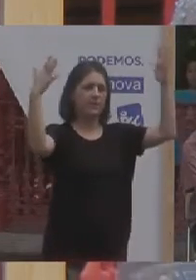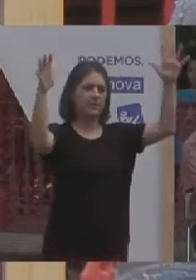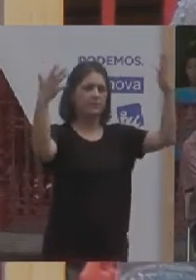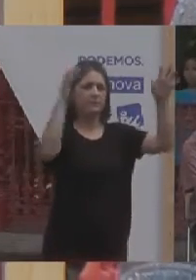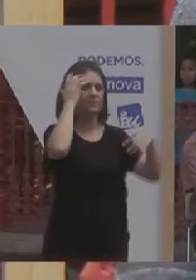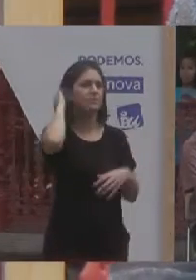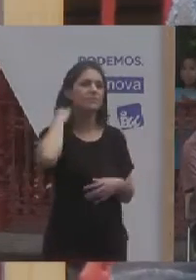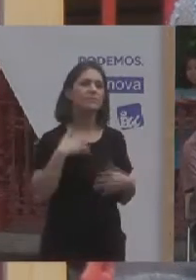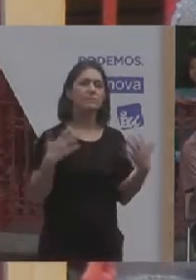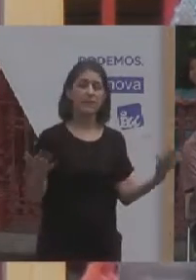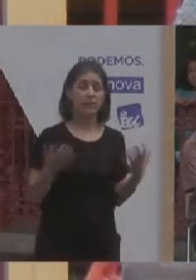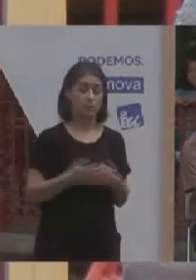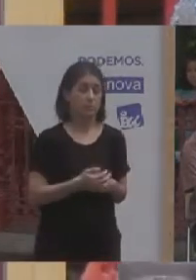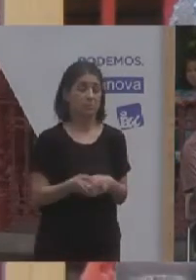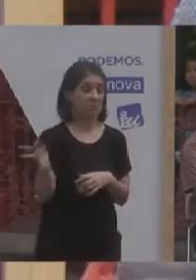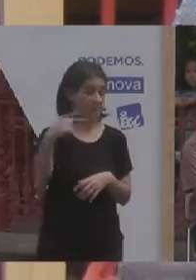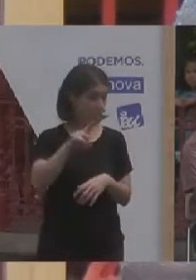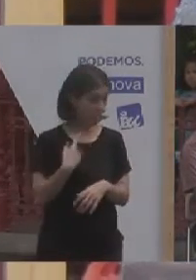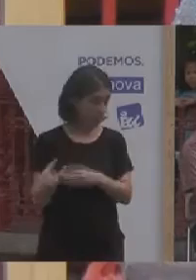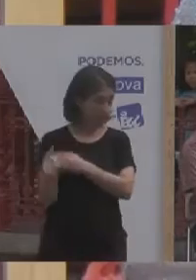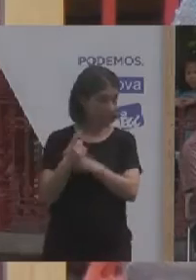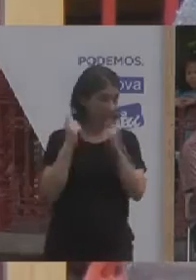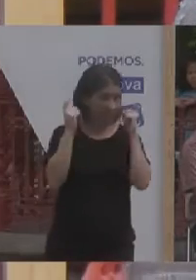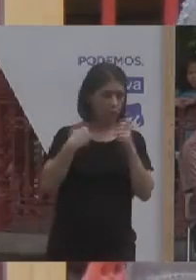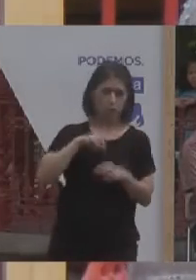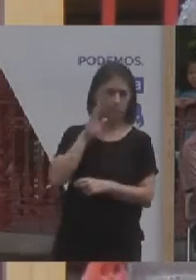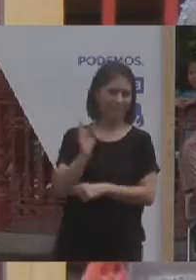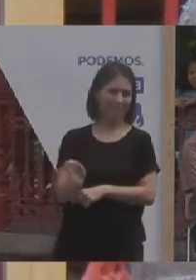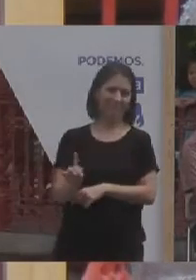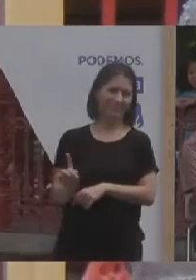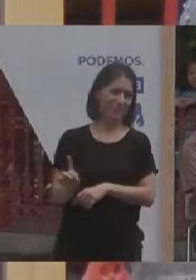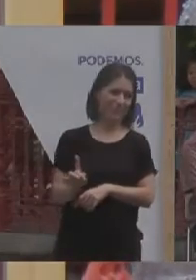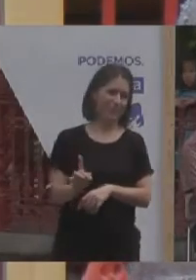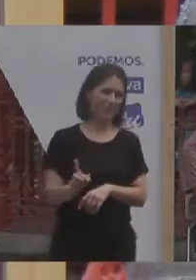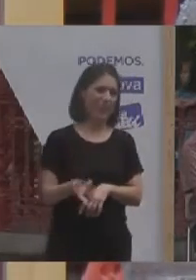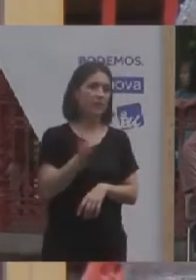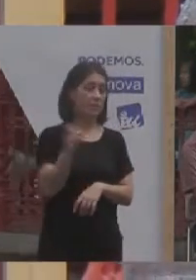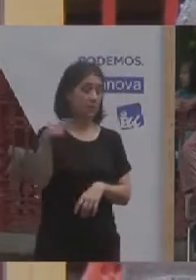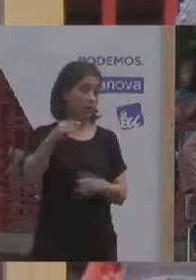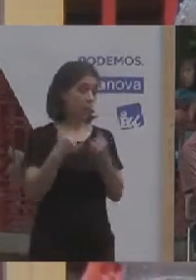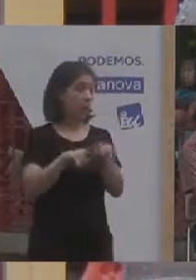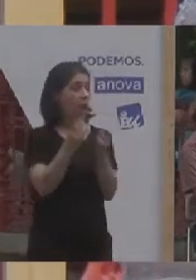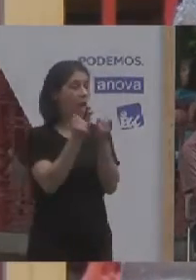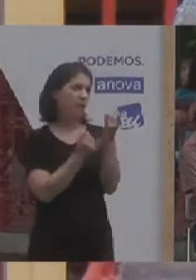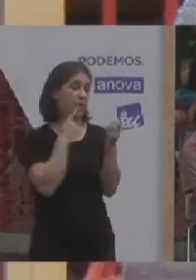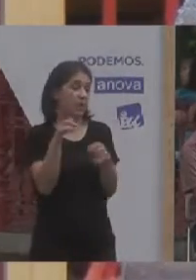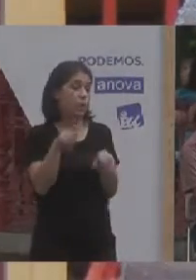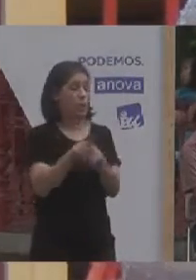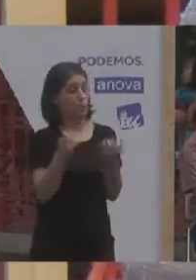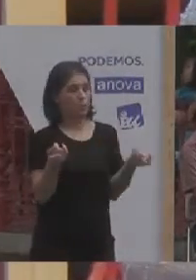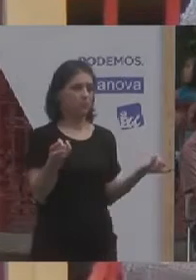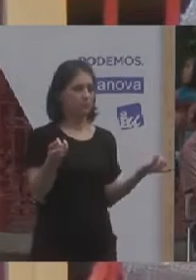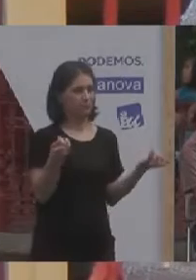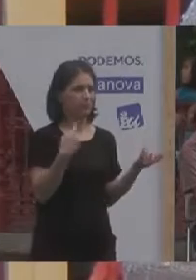E por iso, por moito que queira enganarnos, non lle imos a creer, e por moito que queira ir do Balbino dos Peares, que